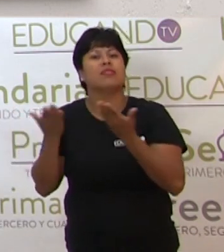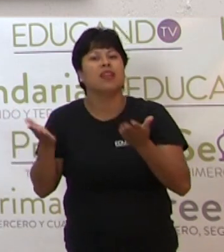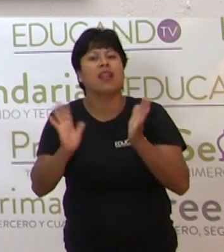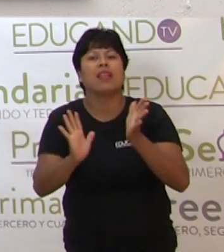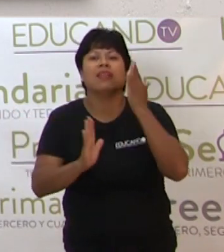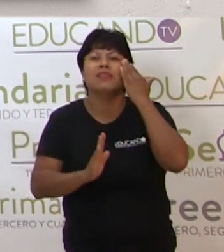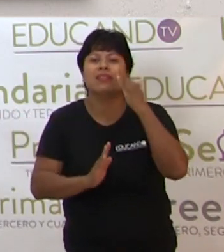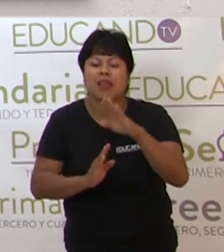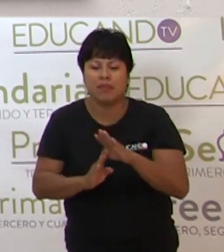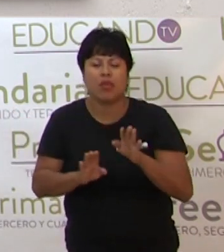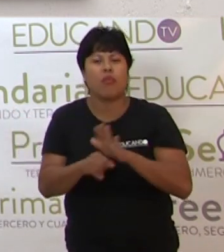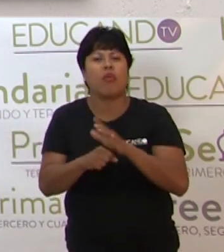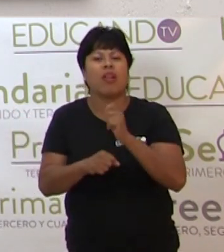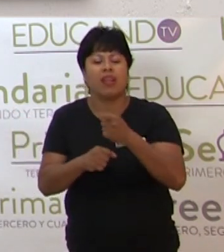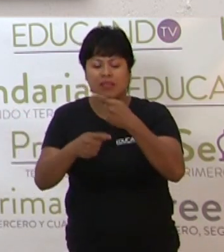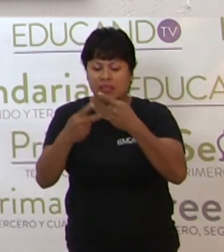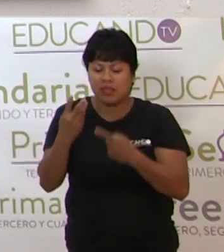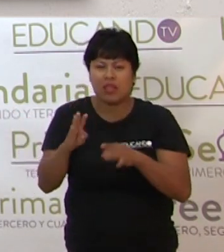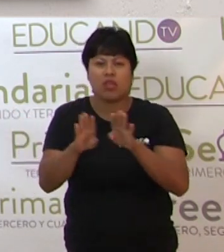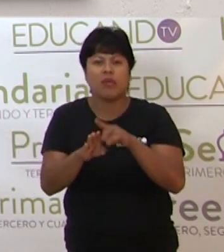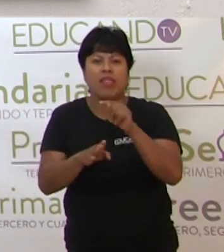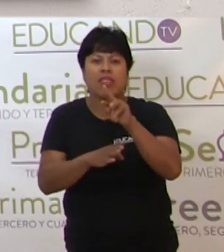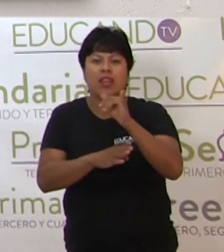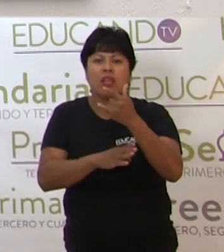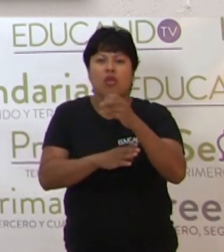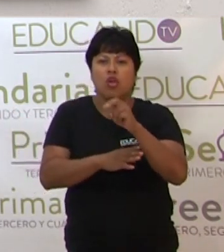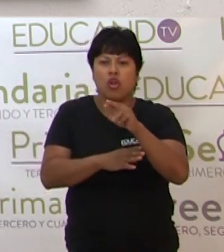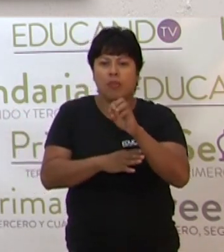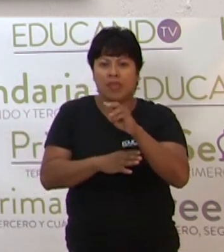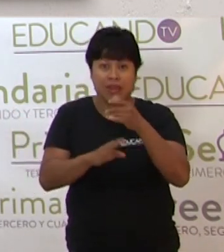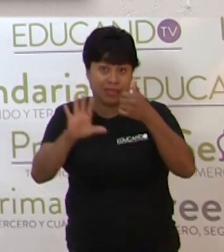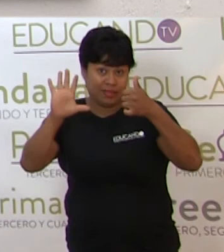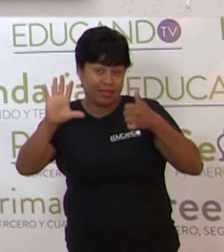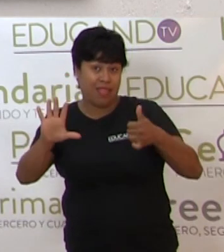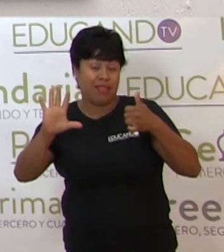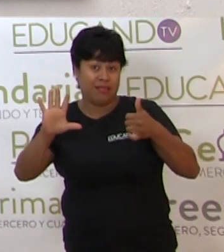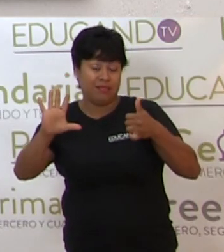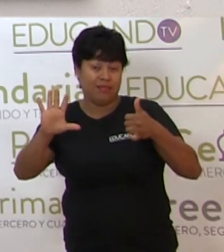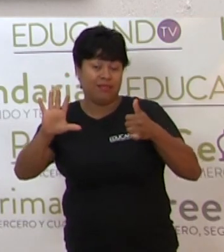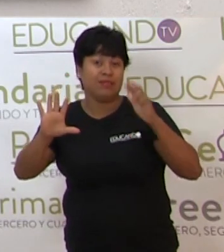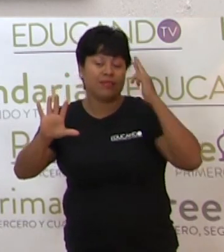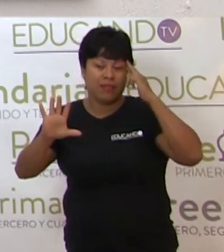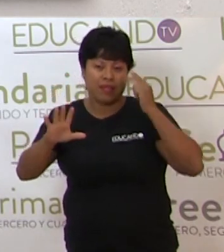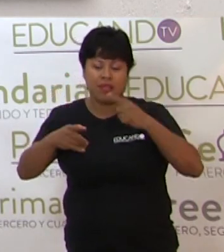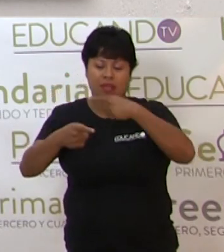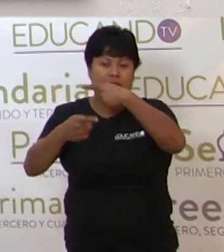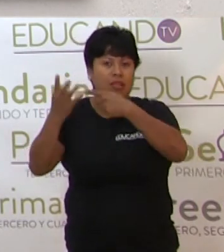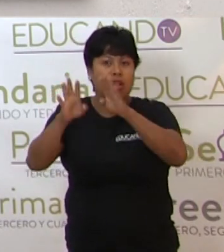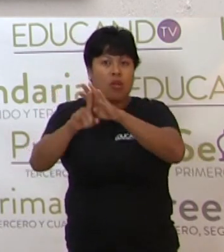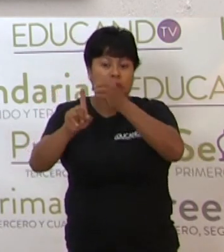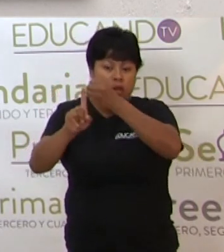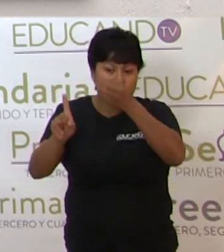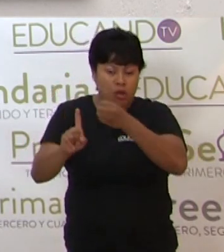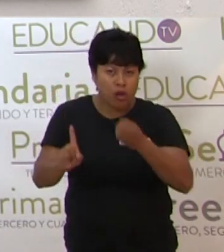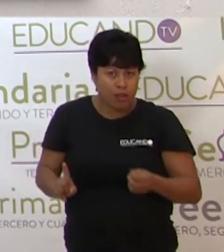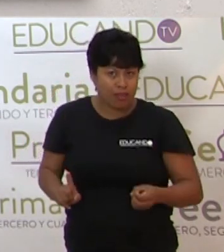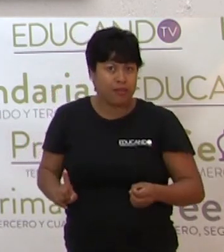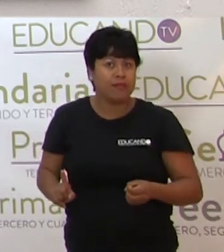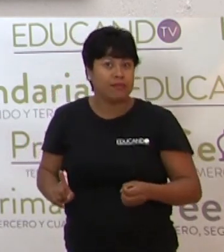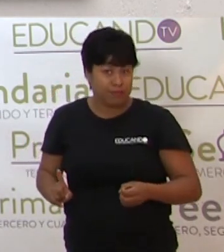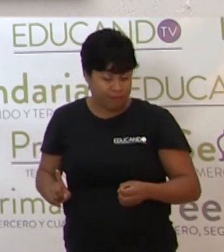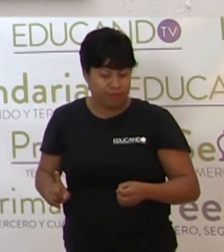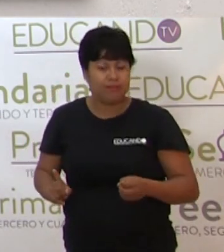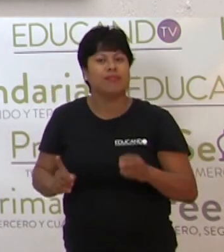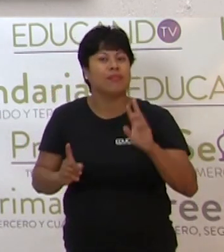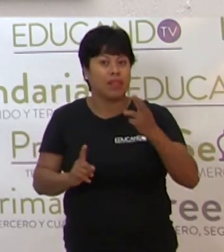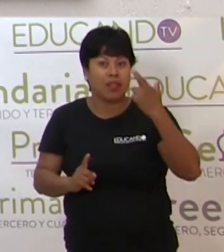saben cuáles son las funciones trigonométricas. Son 6 y llevan un orden, ¿sí? Se los voy